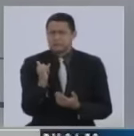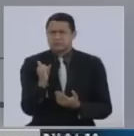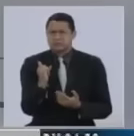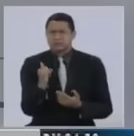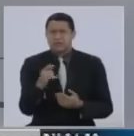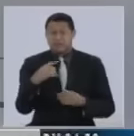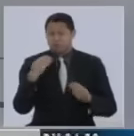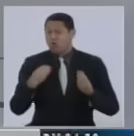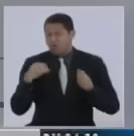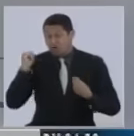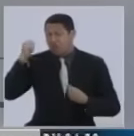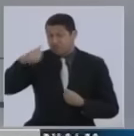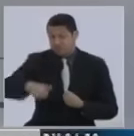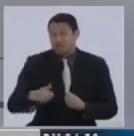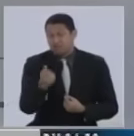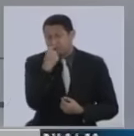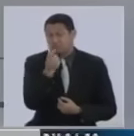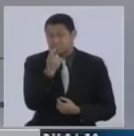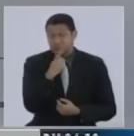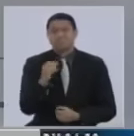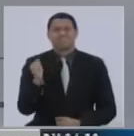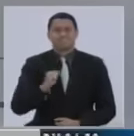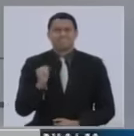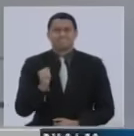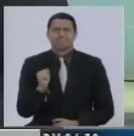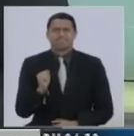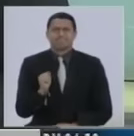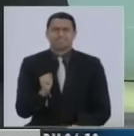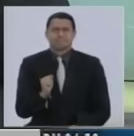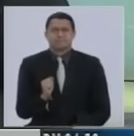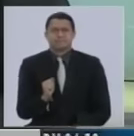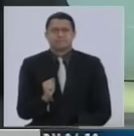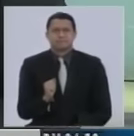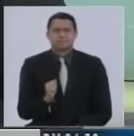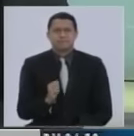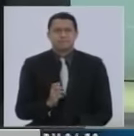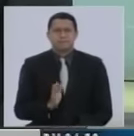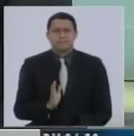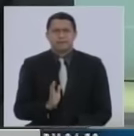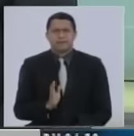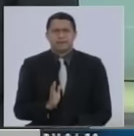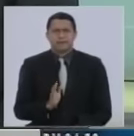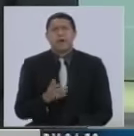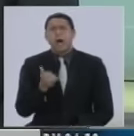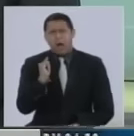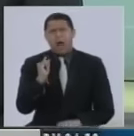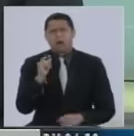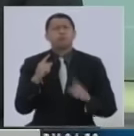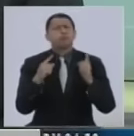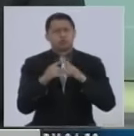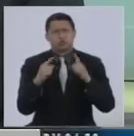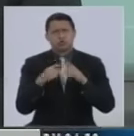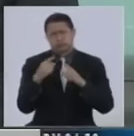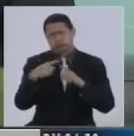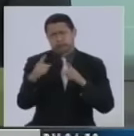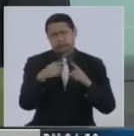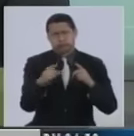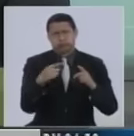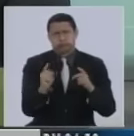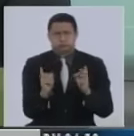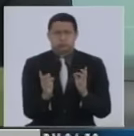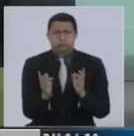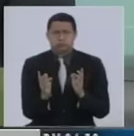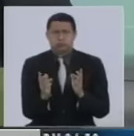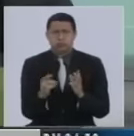qu es de por vida este tipo de tratamiento es correcto sí eh el hay varios tipos de medicamentos y